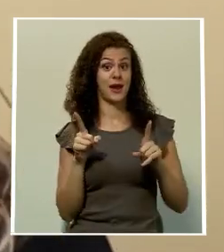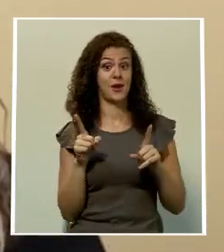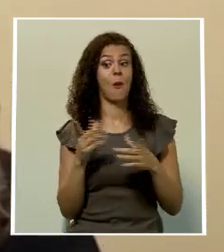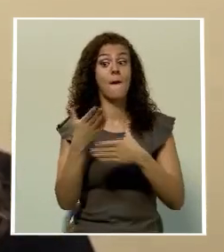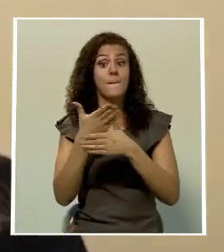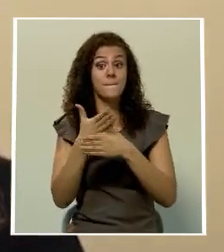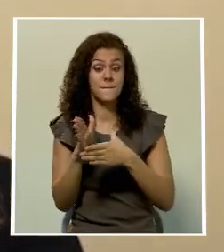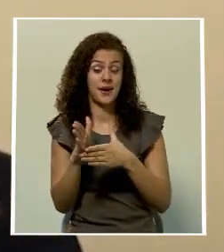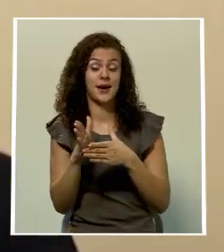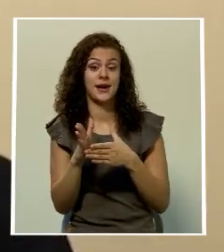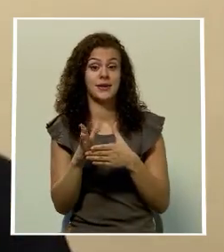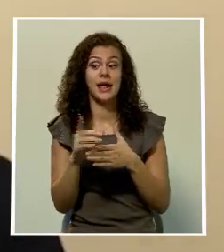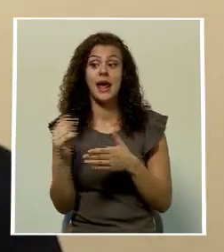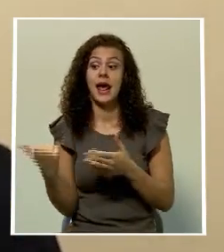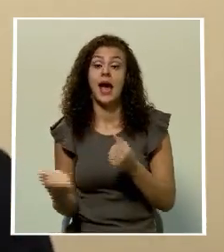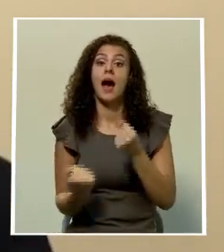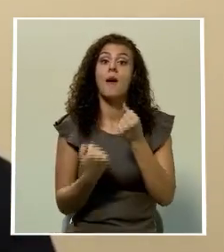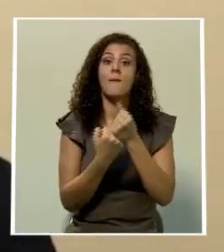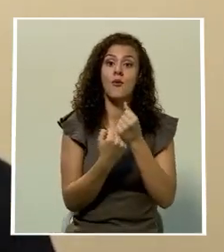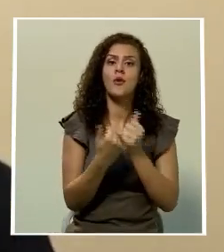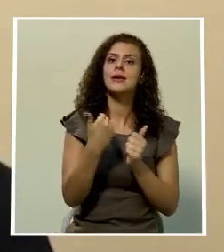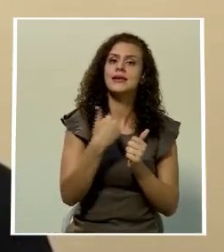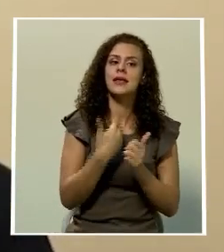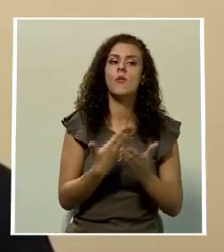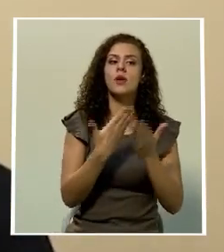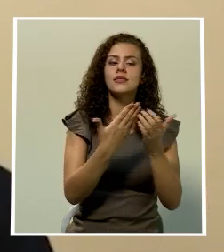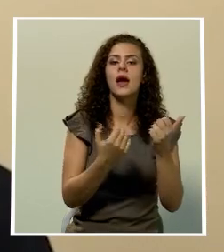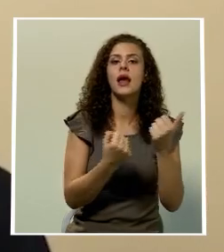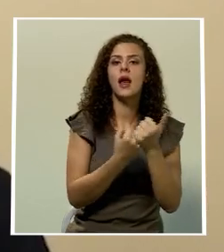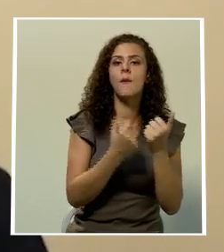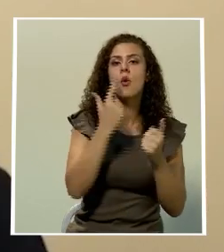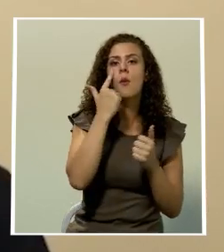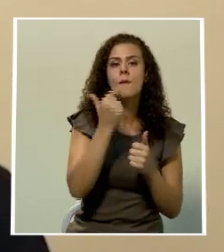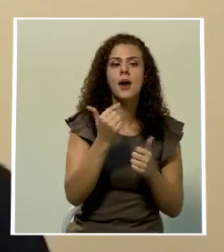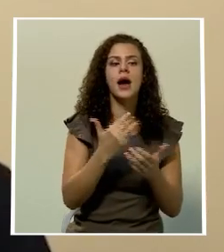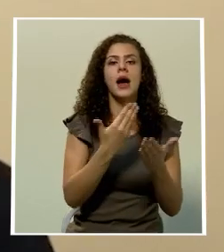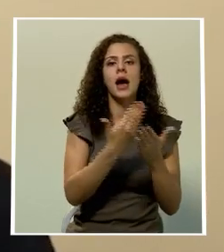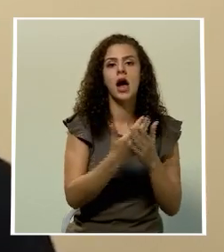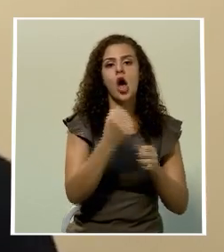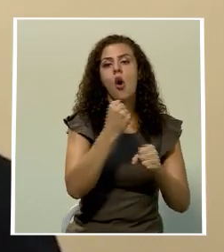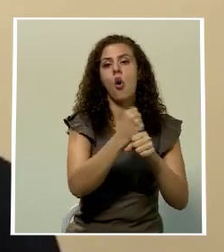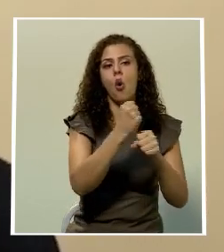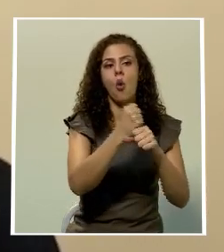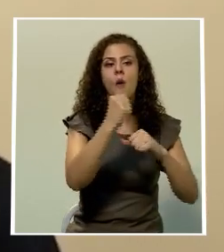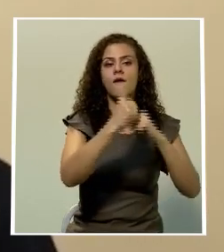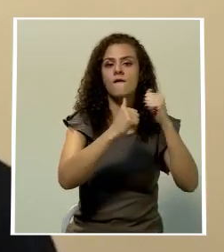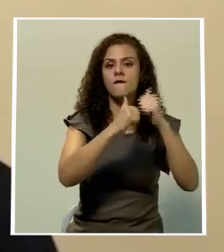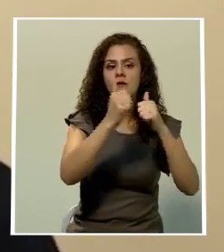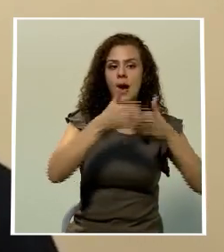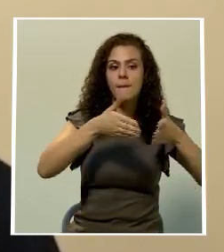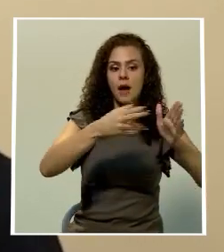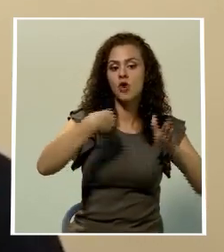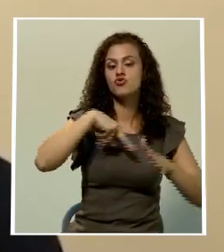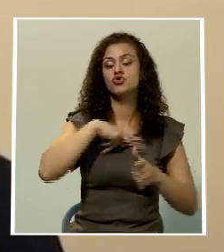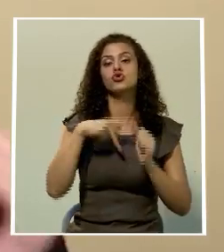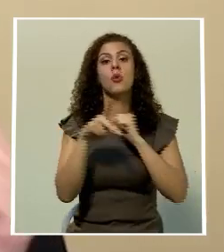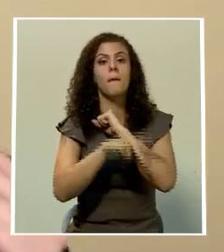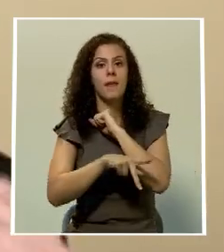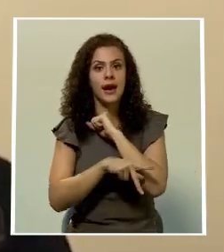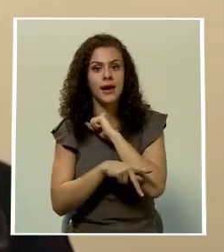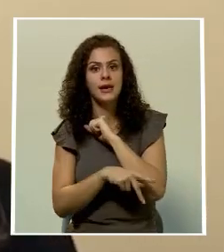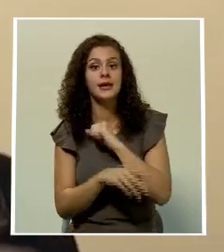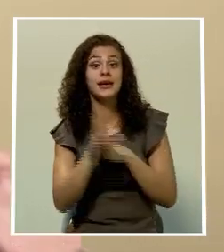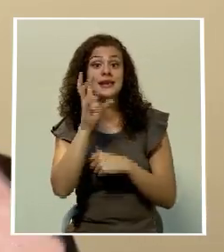parte de el apoyo, teníamos que darle el apoyo para invertir en obra de infraestructura vial a nuestro país, es de